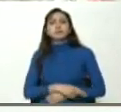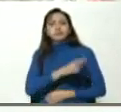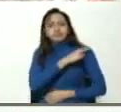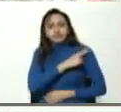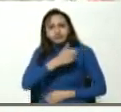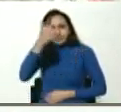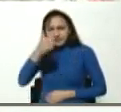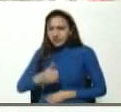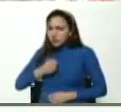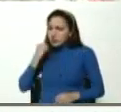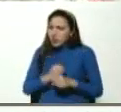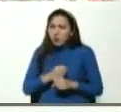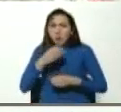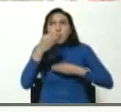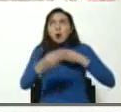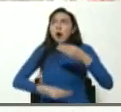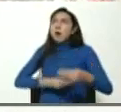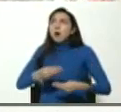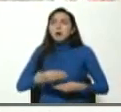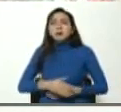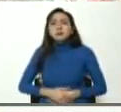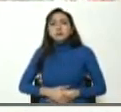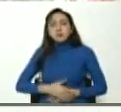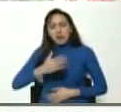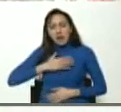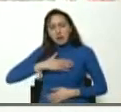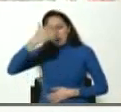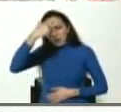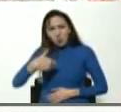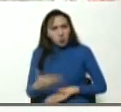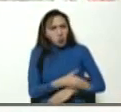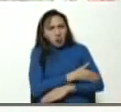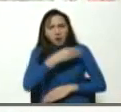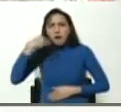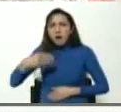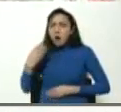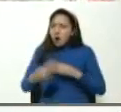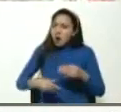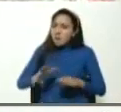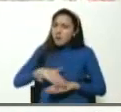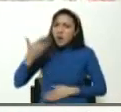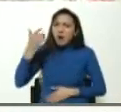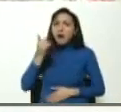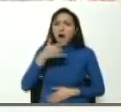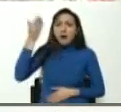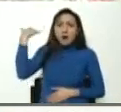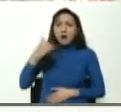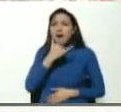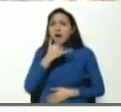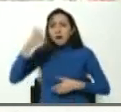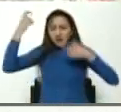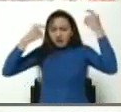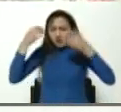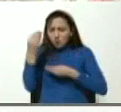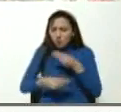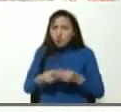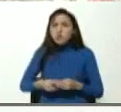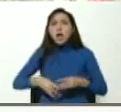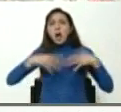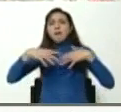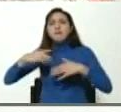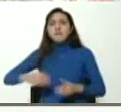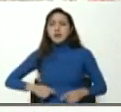muchacho a este obrero que está aquí que un día el comandante chávez lo puso al frente de esta batalla